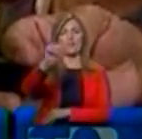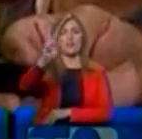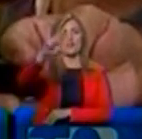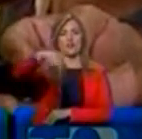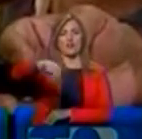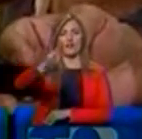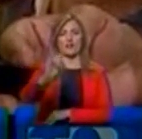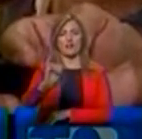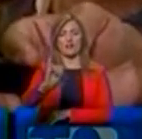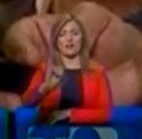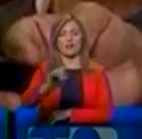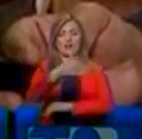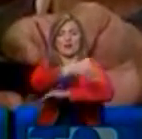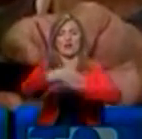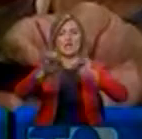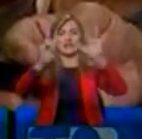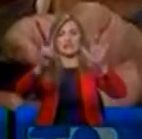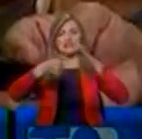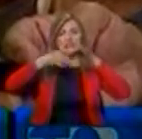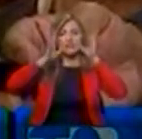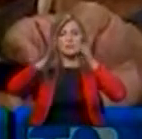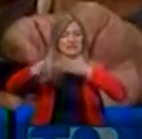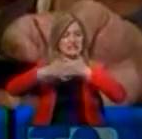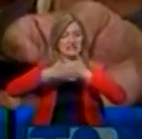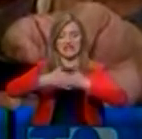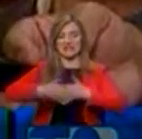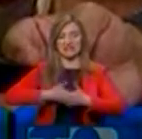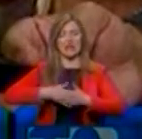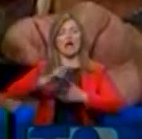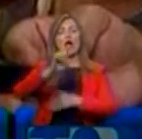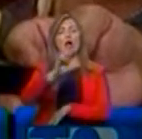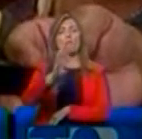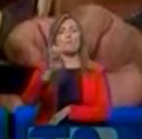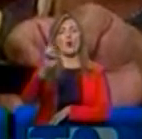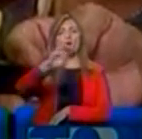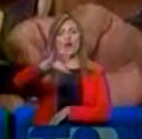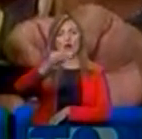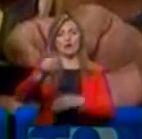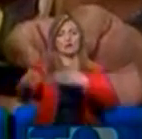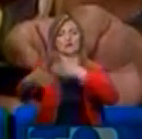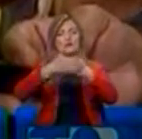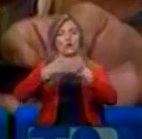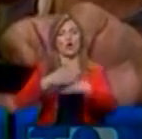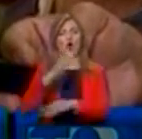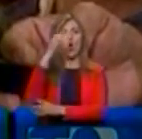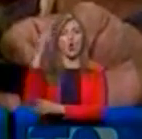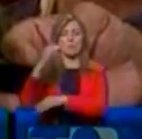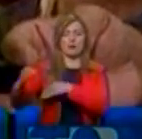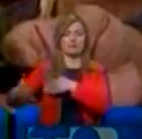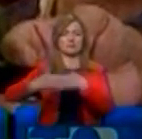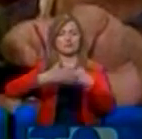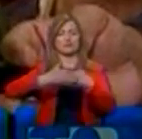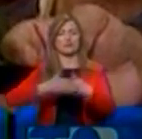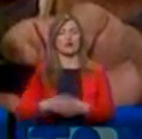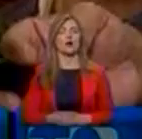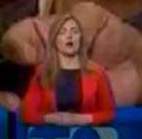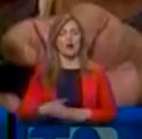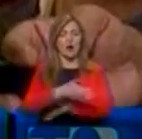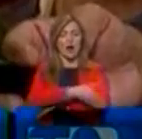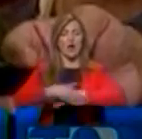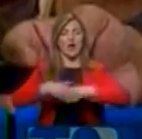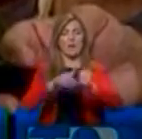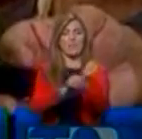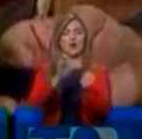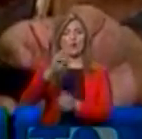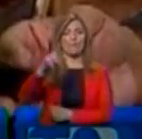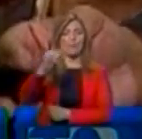por la avenida 6 de diciembre, la calle Luis Felipe Borja, la avenida Gran Colombia y la calle Hermanos Pazmiño, al